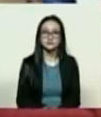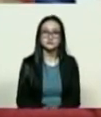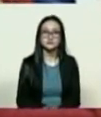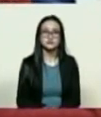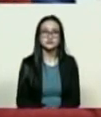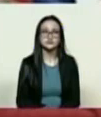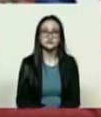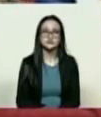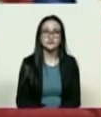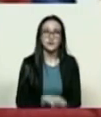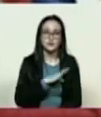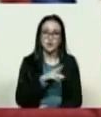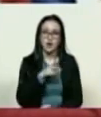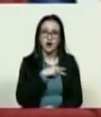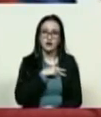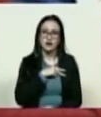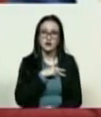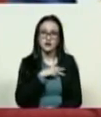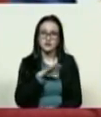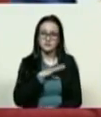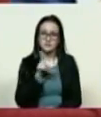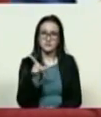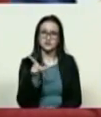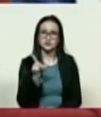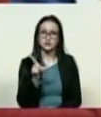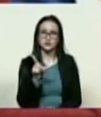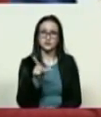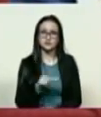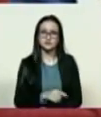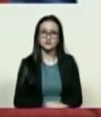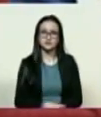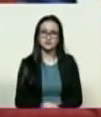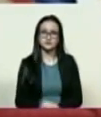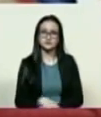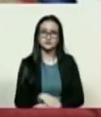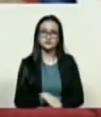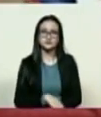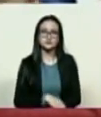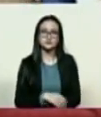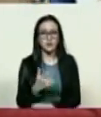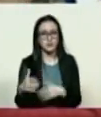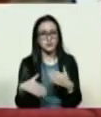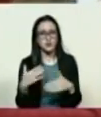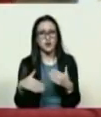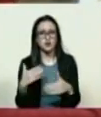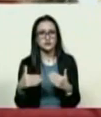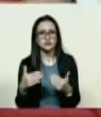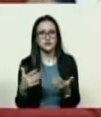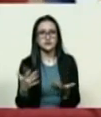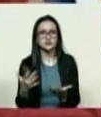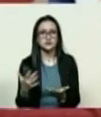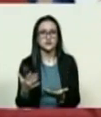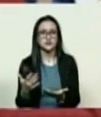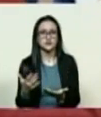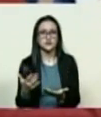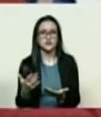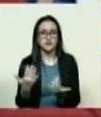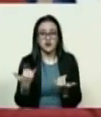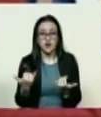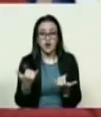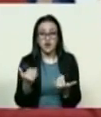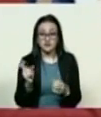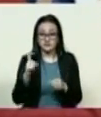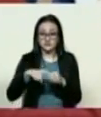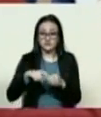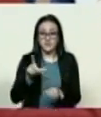obtener su carnet, el carnet de nuestro partido, del Partido Socialista Unido de Venezuela. Este proceso es para los que son actualmente militantes